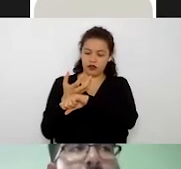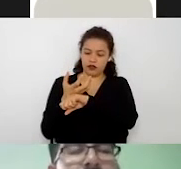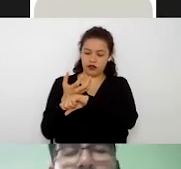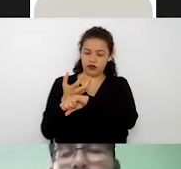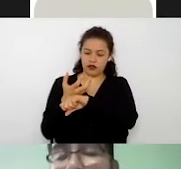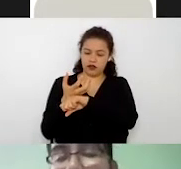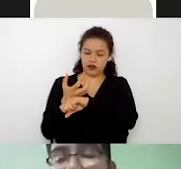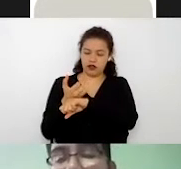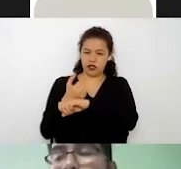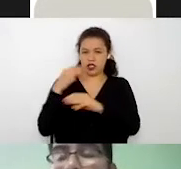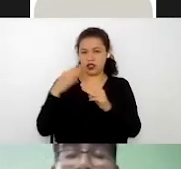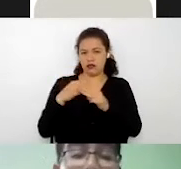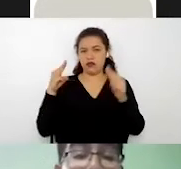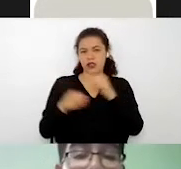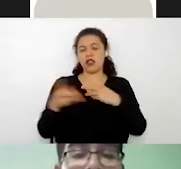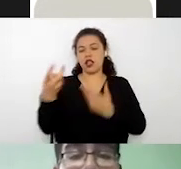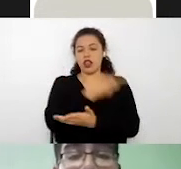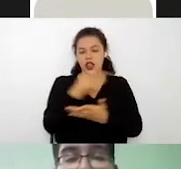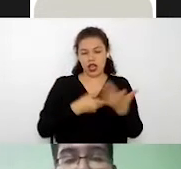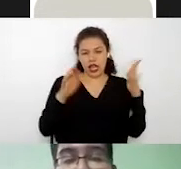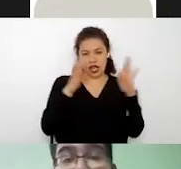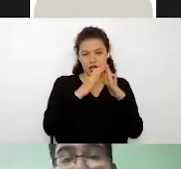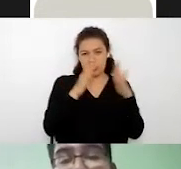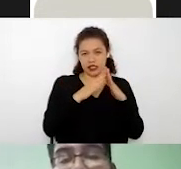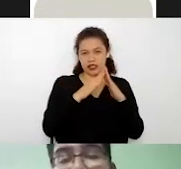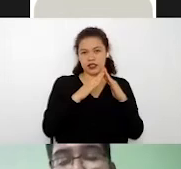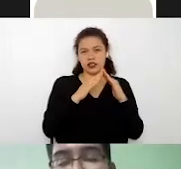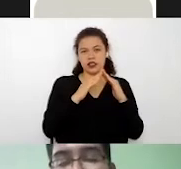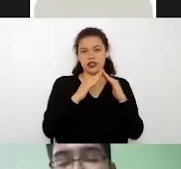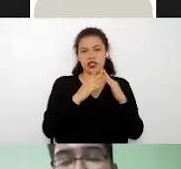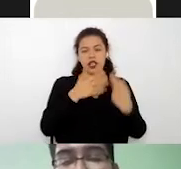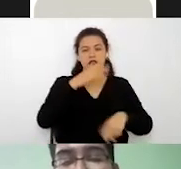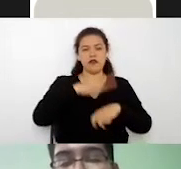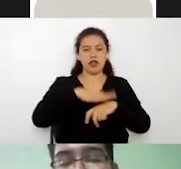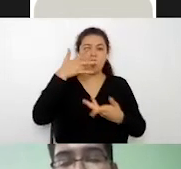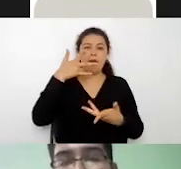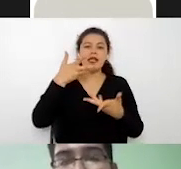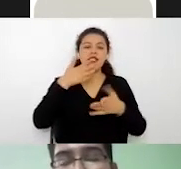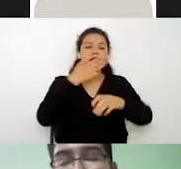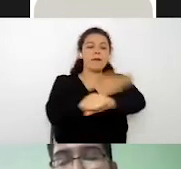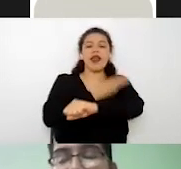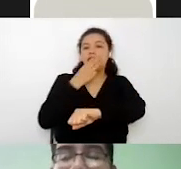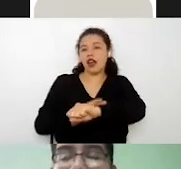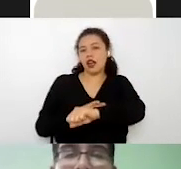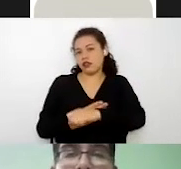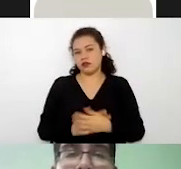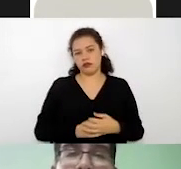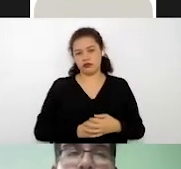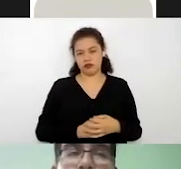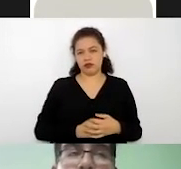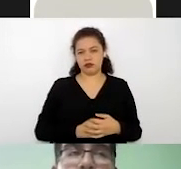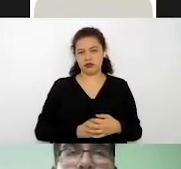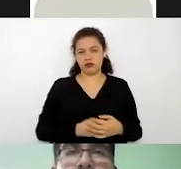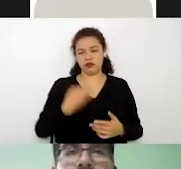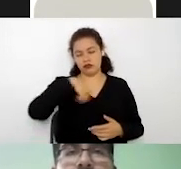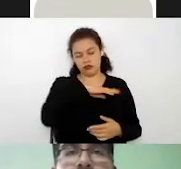el material con el que están diseñados, por ejemplo, las casas, principalmente es madera. Entonces, si nos ponemos a pensar, por ejemplo,